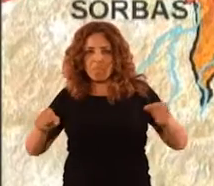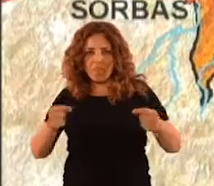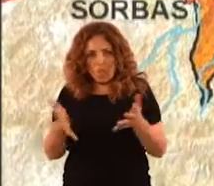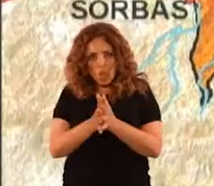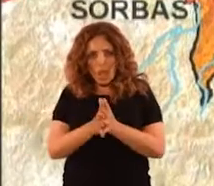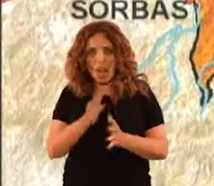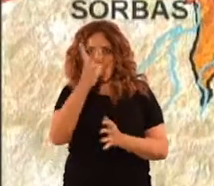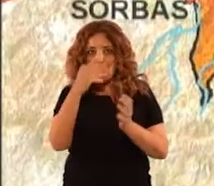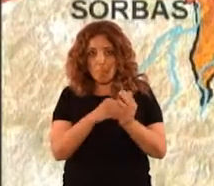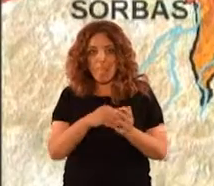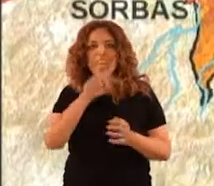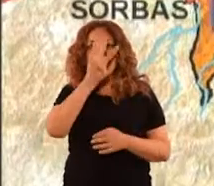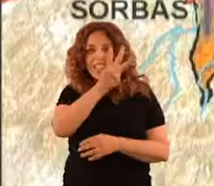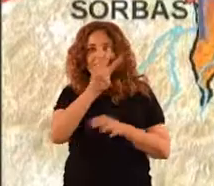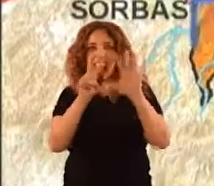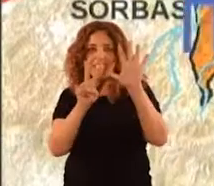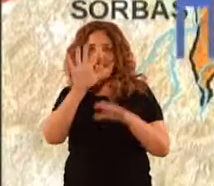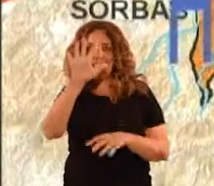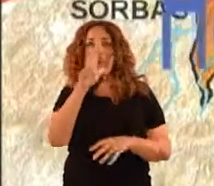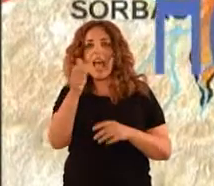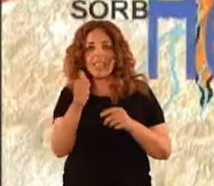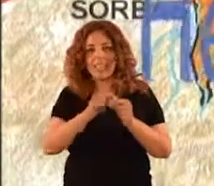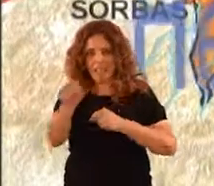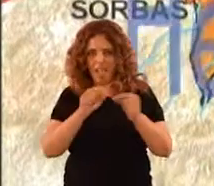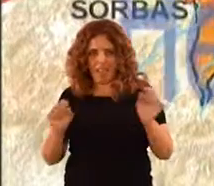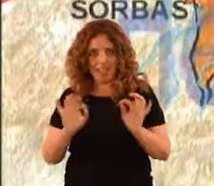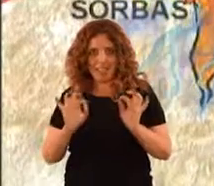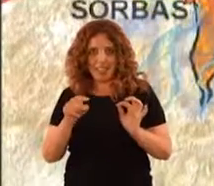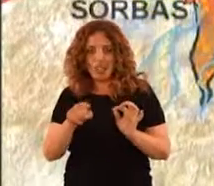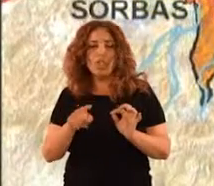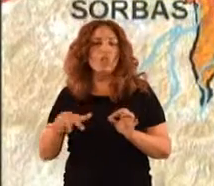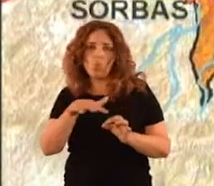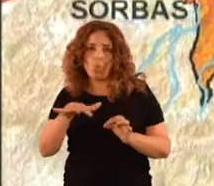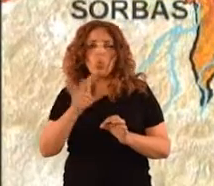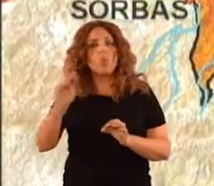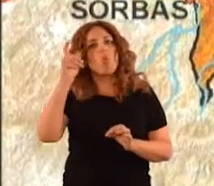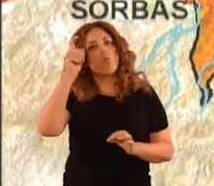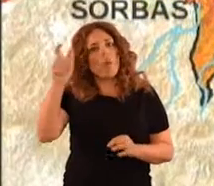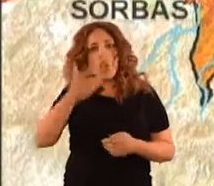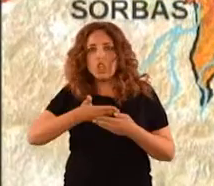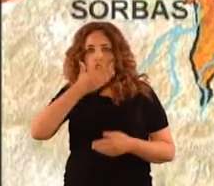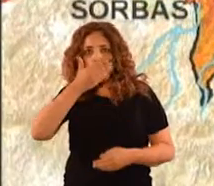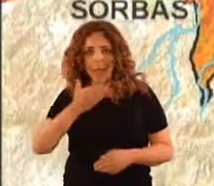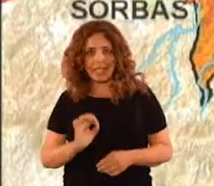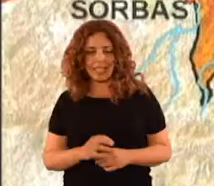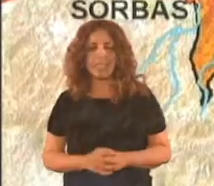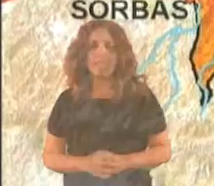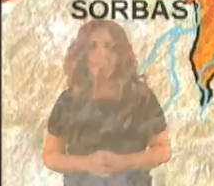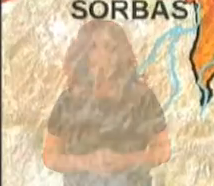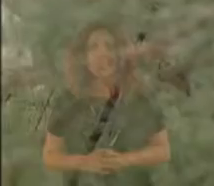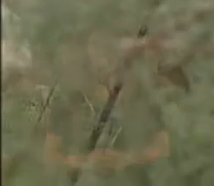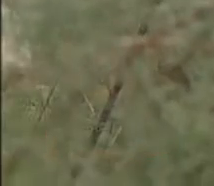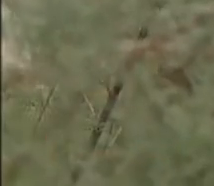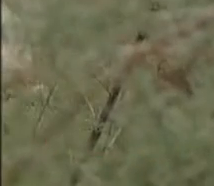Ocupa una extensión total de 2.375 hectáreas, pertenecientes íntegramente al municipio de Sorbas.